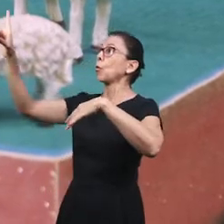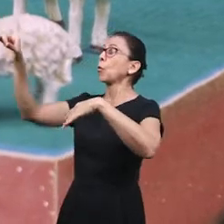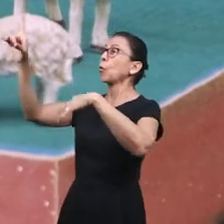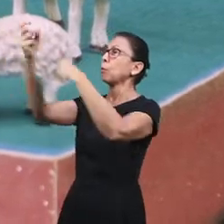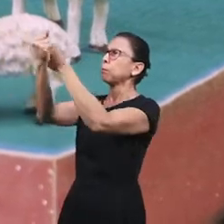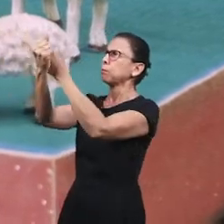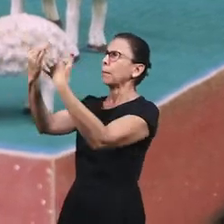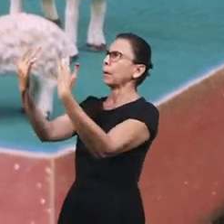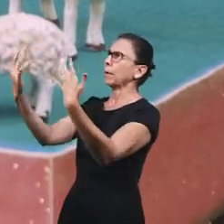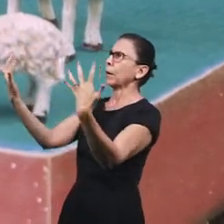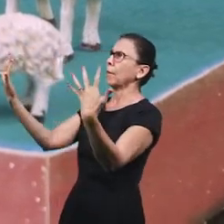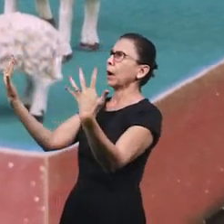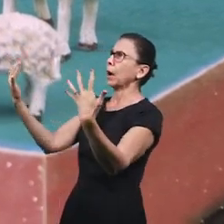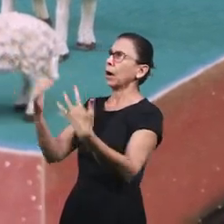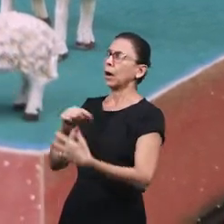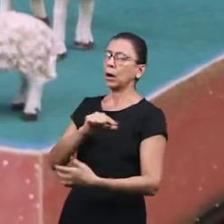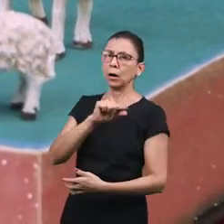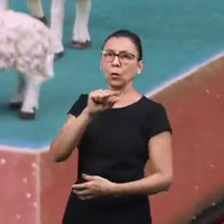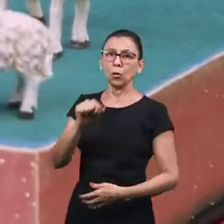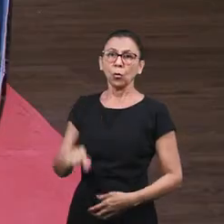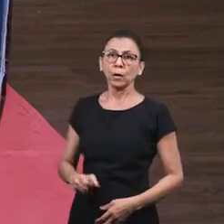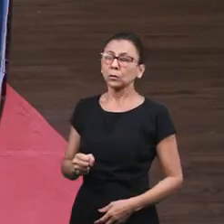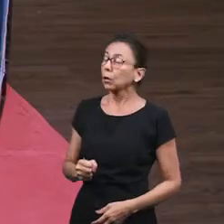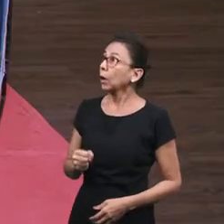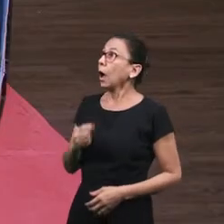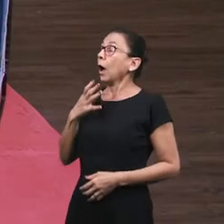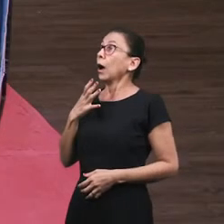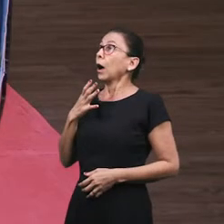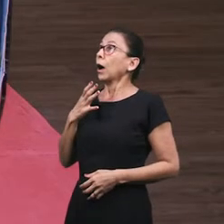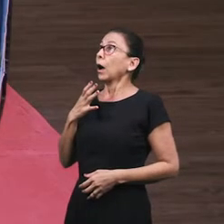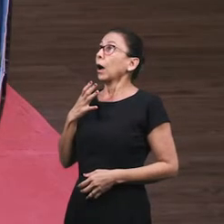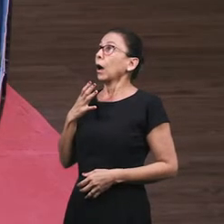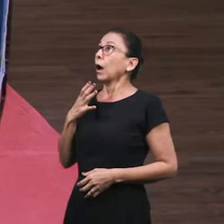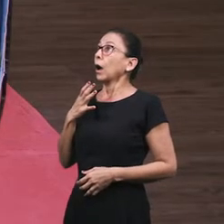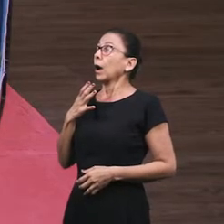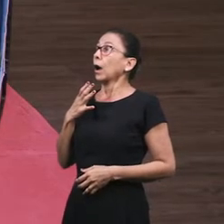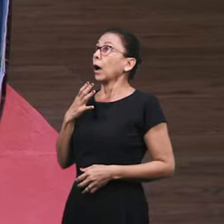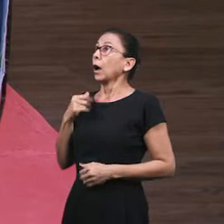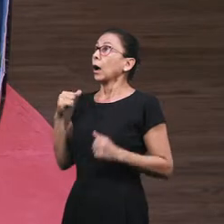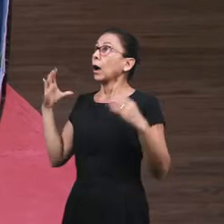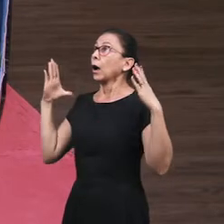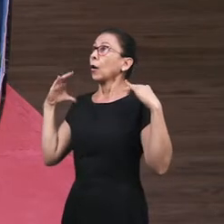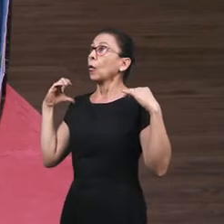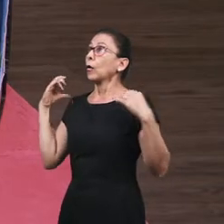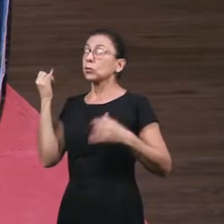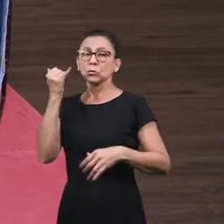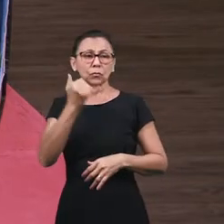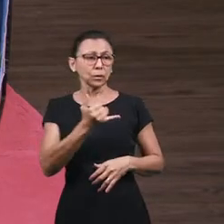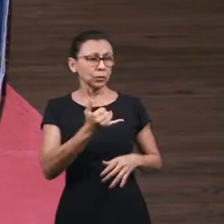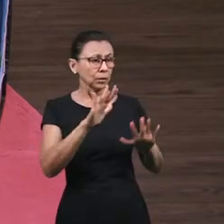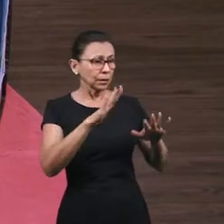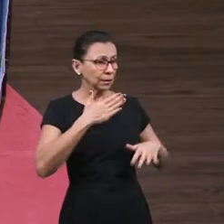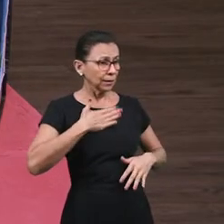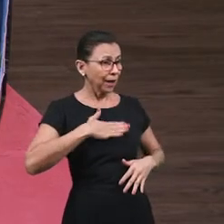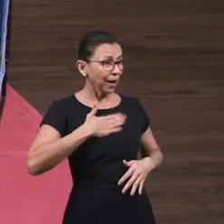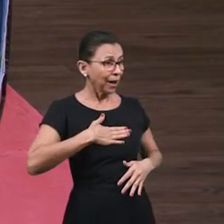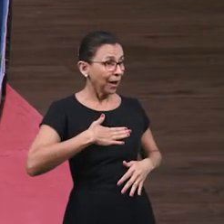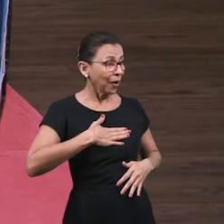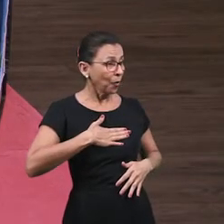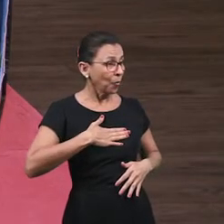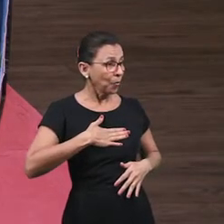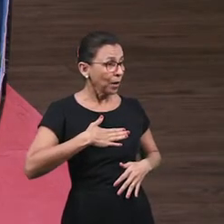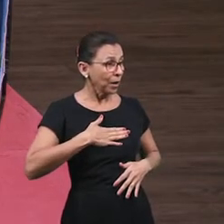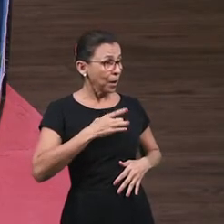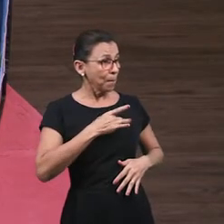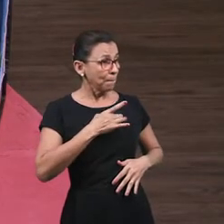entonces quedaron muy asustados, mas el ángel les dijo así: no teman, no tengan miedo.